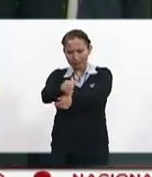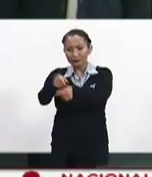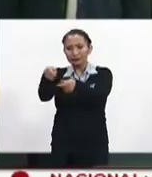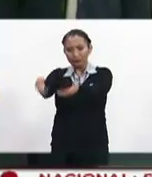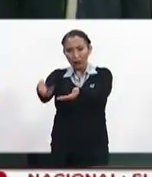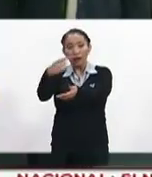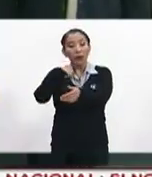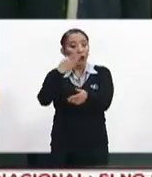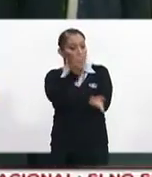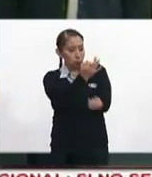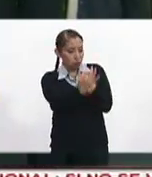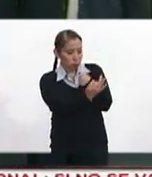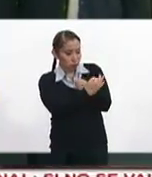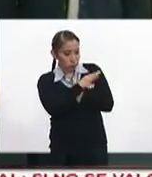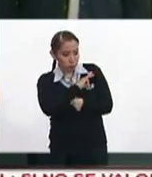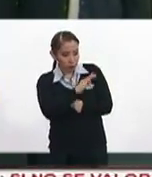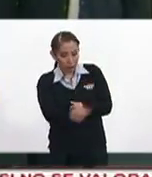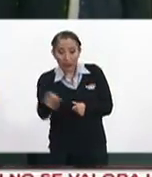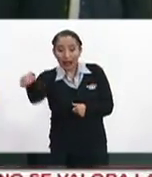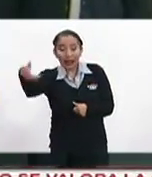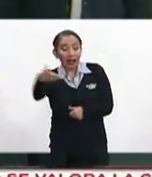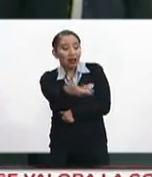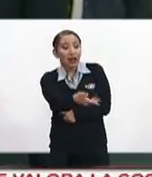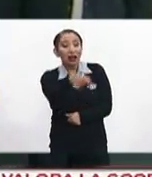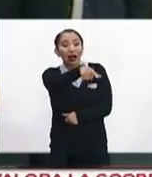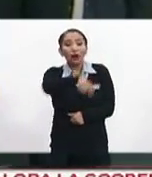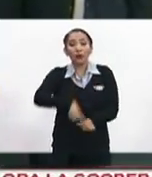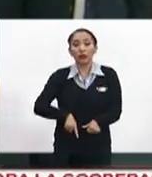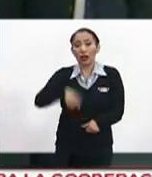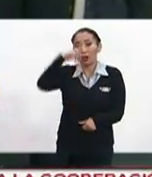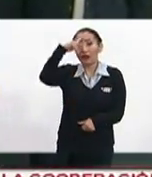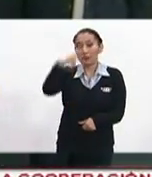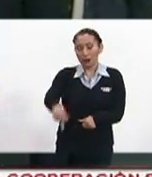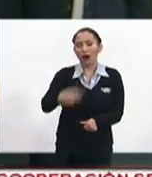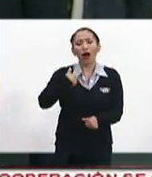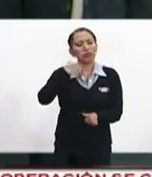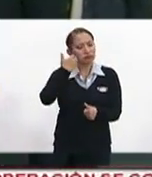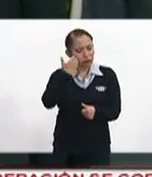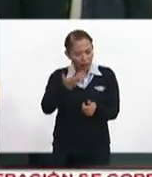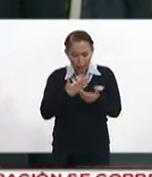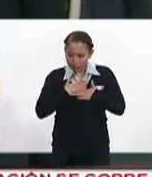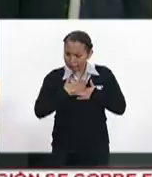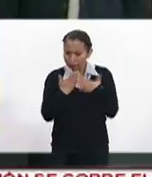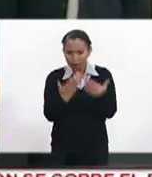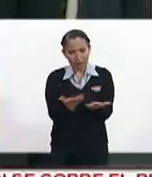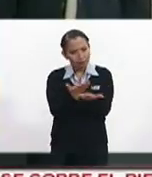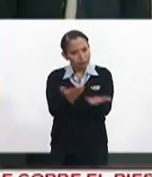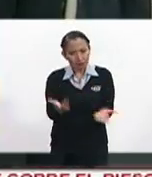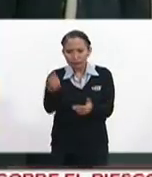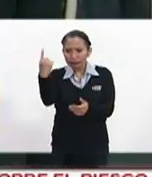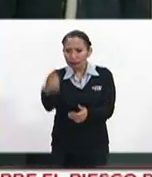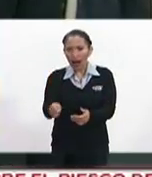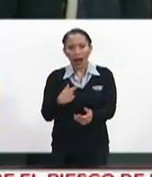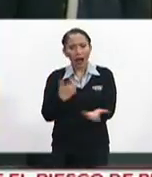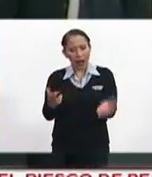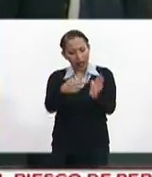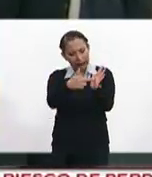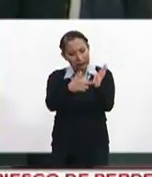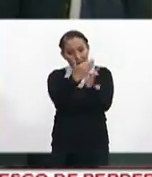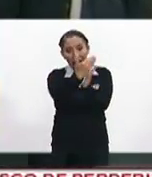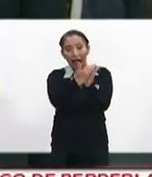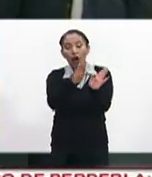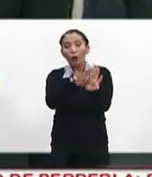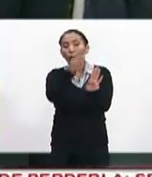medidas necesarias para su protección. El gobierno de la República está en la mejor disposición para, con protocolos